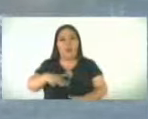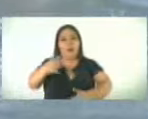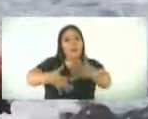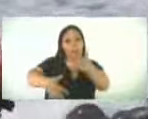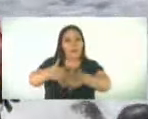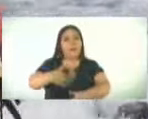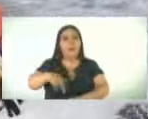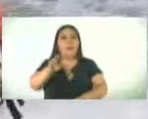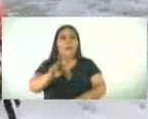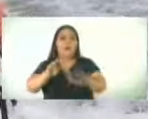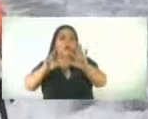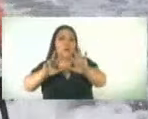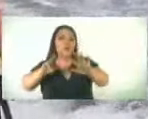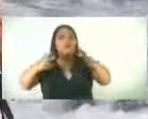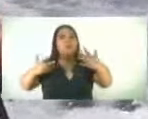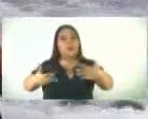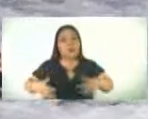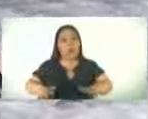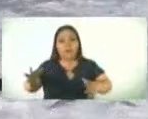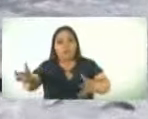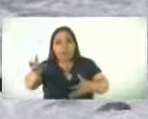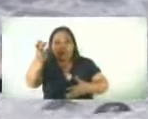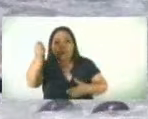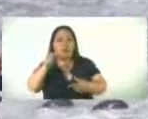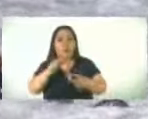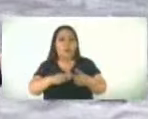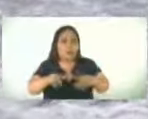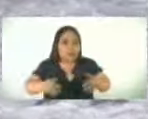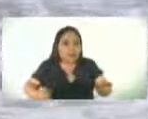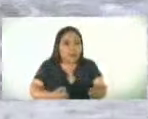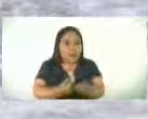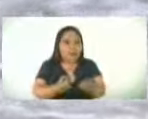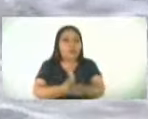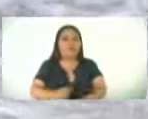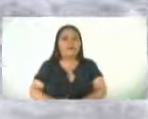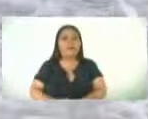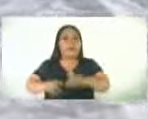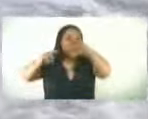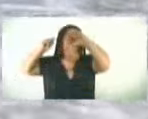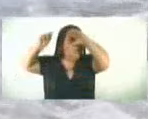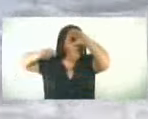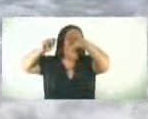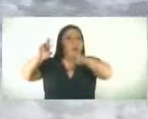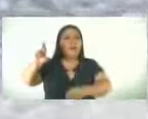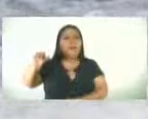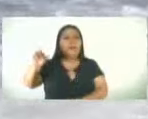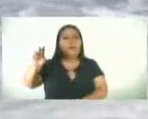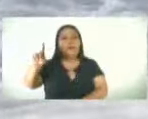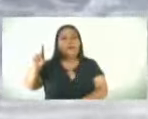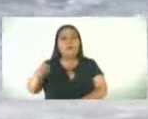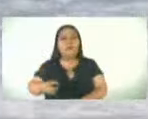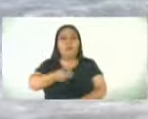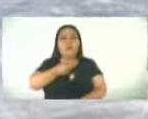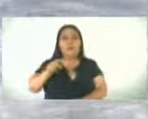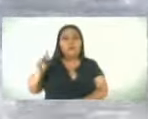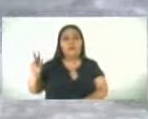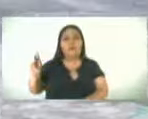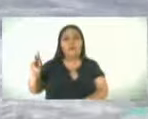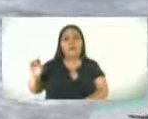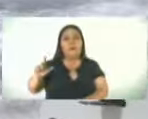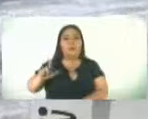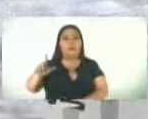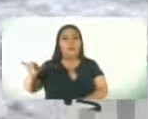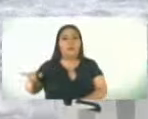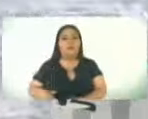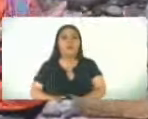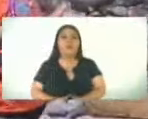país, logrando 68 rescates acuáticos. Con imágenes de Ricardo Tovar, este es un informe de Kelly Ábrego para